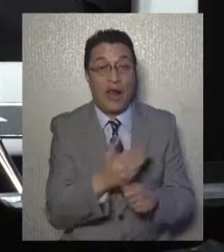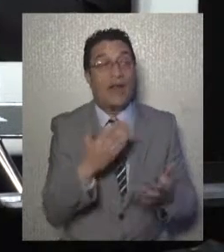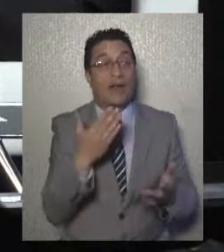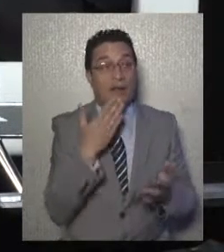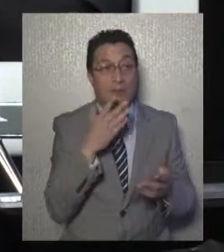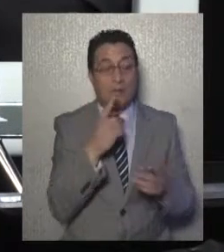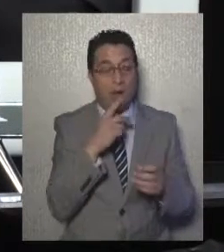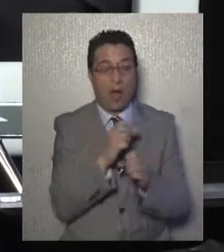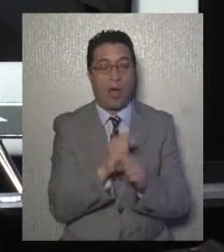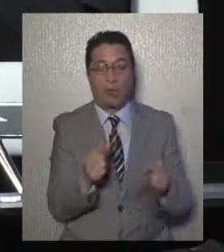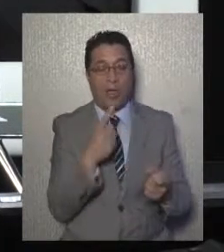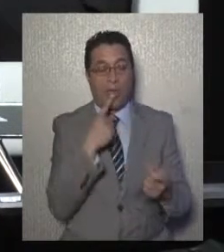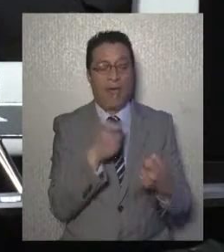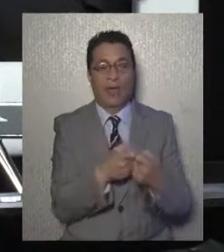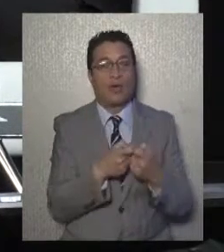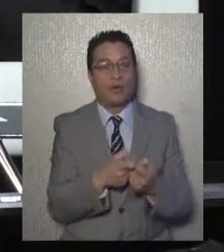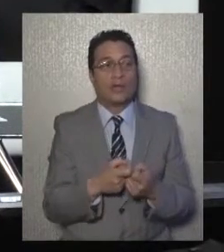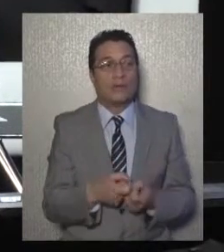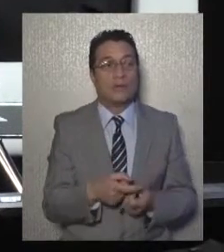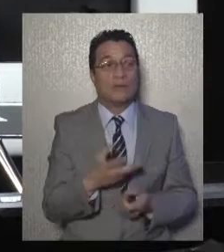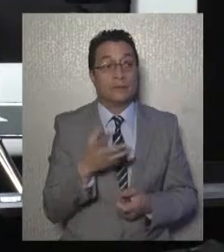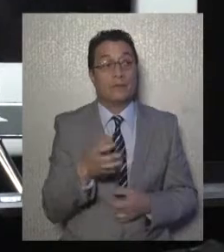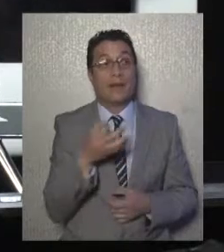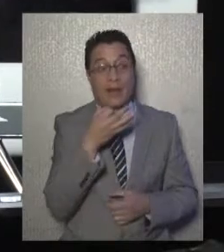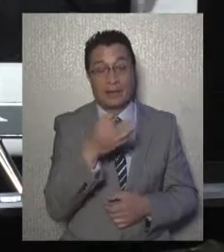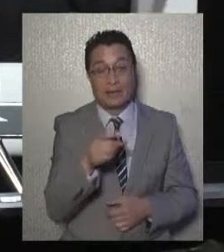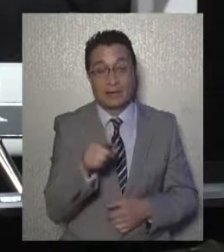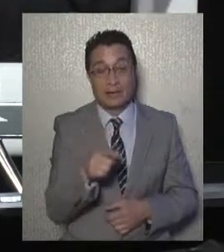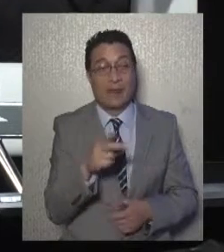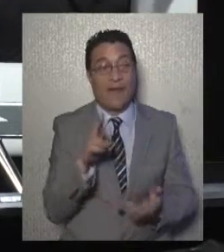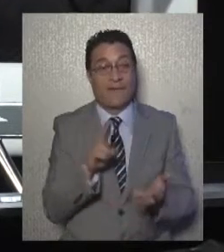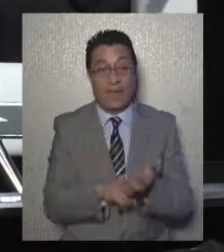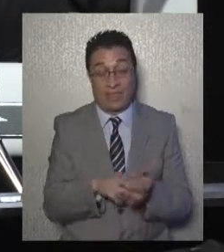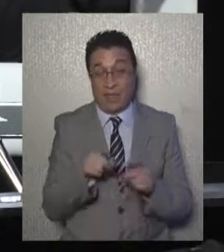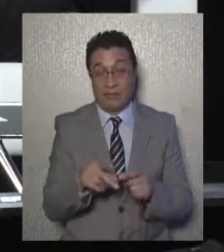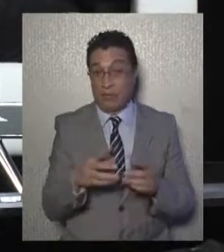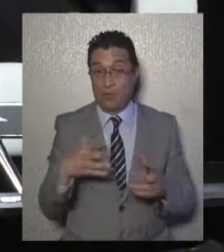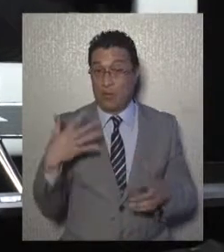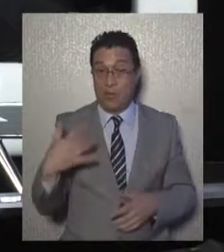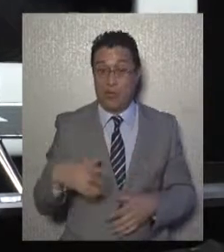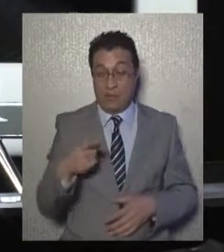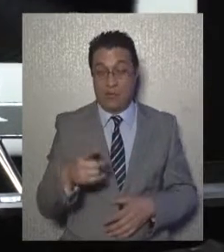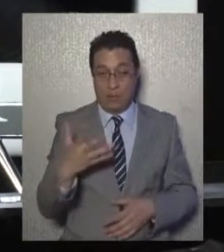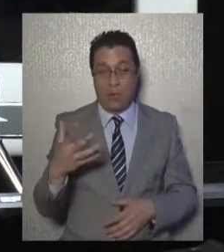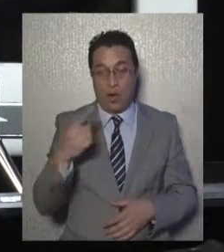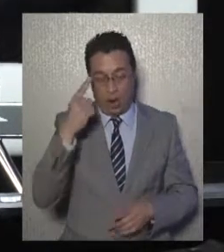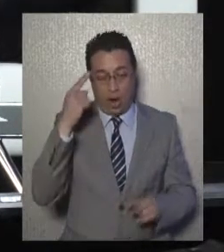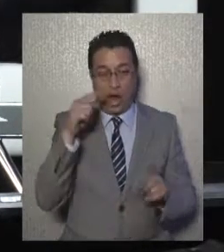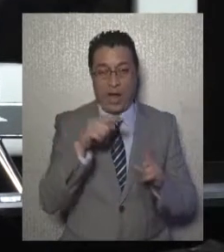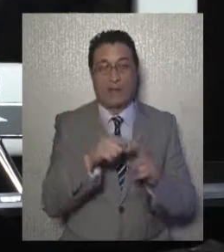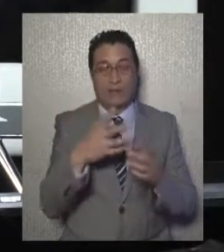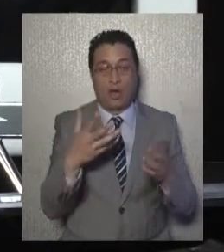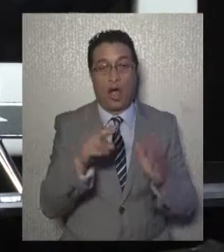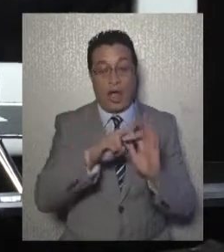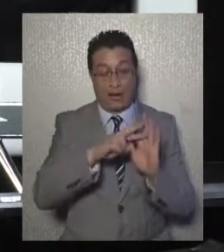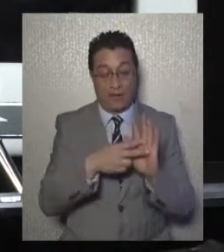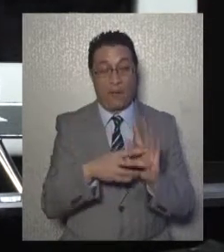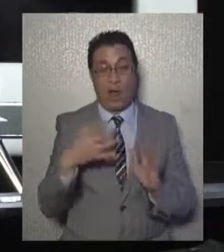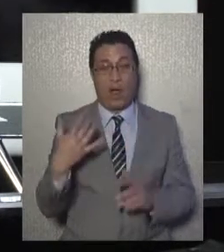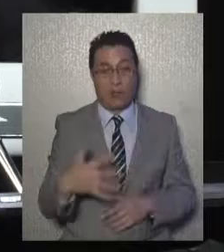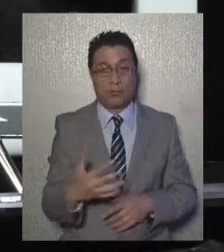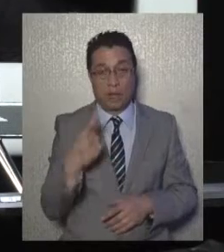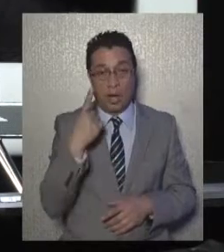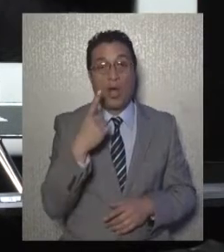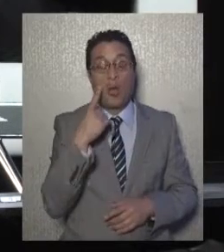ganas de discutirlo. Dicho eso, y esa es una verdad al puerto de una catedral, yo no digo que no haya objetivos importantes detrás de la reforma, y no digo que no haya